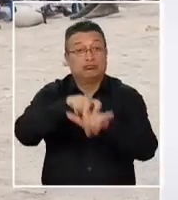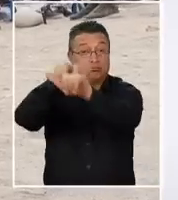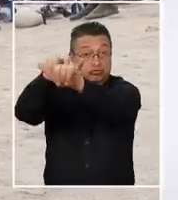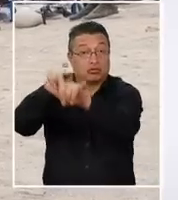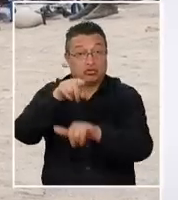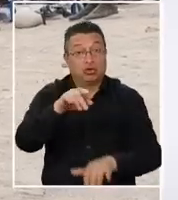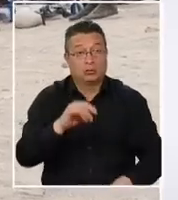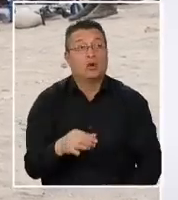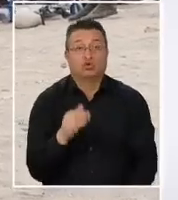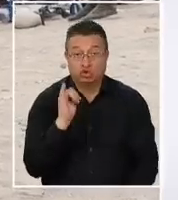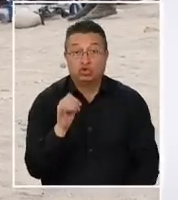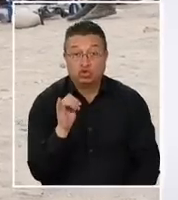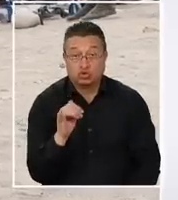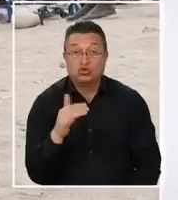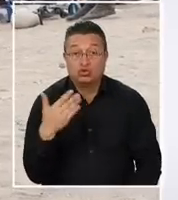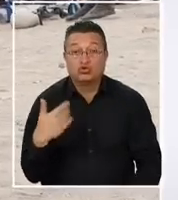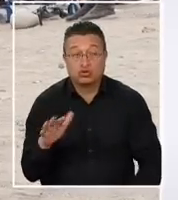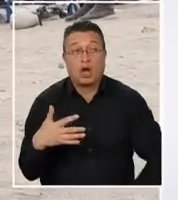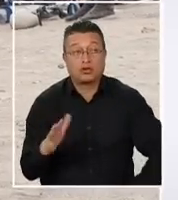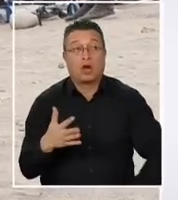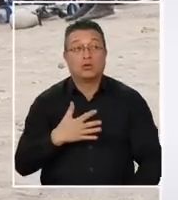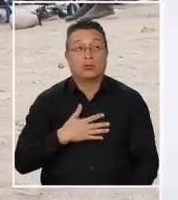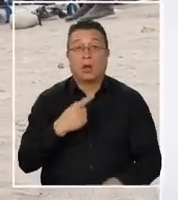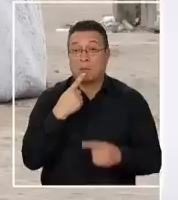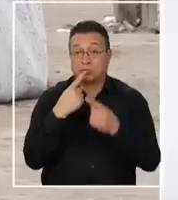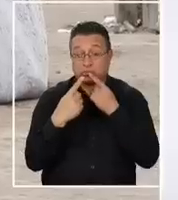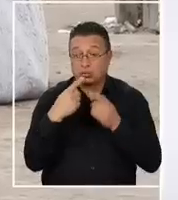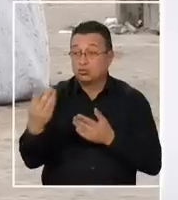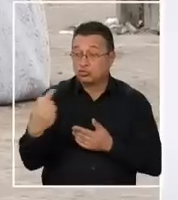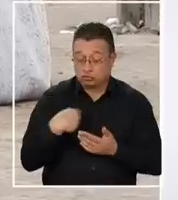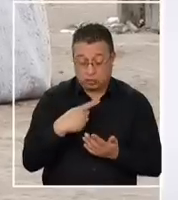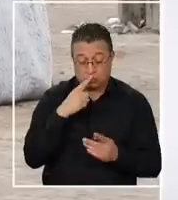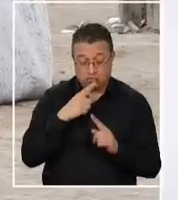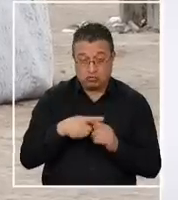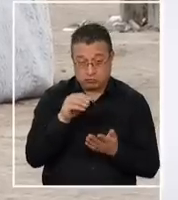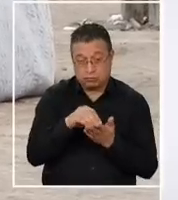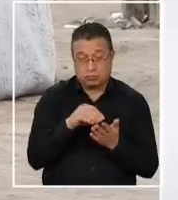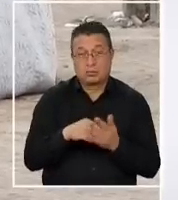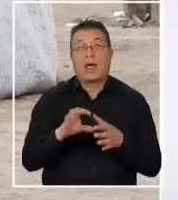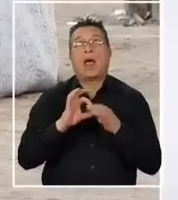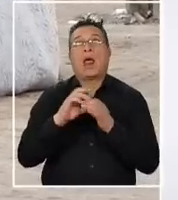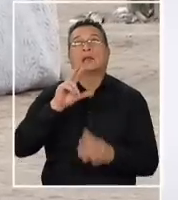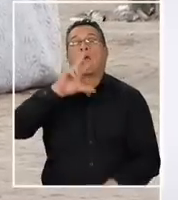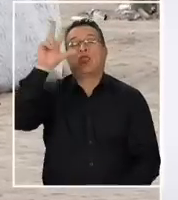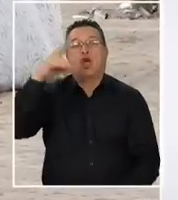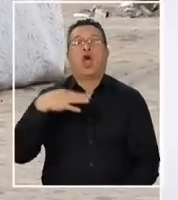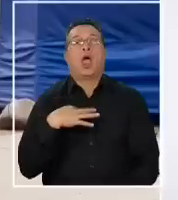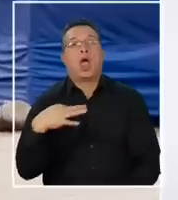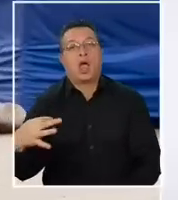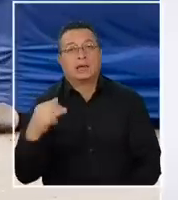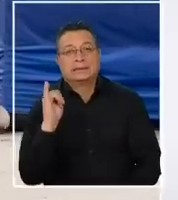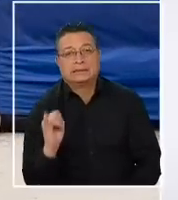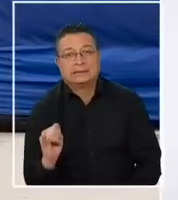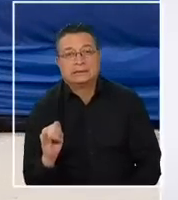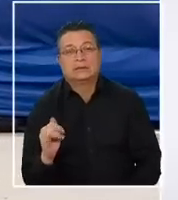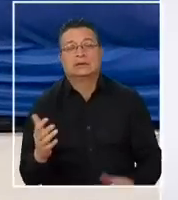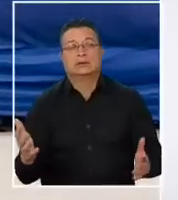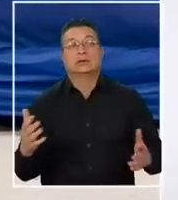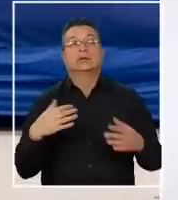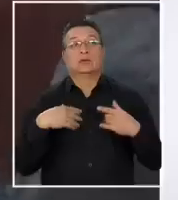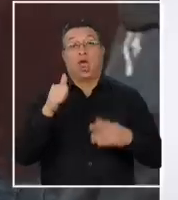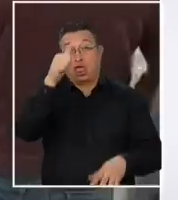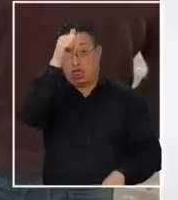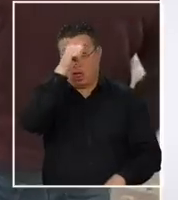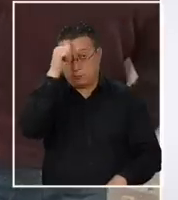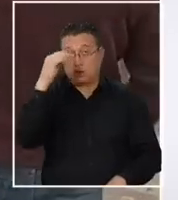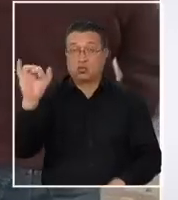pueda llegar? Sí, sí. Nosotros fuimos tomados en cuenta para ese avión. Gracias a Dios que sí. Justamente creo que va a ser el